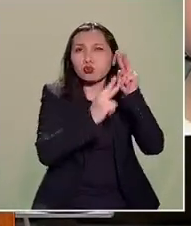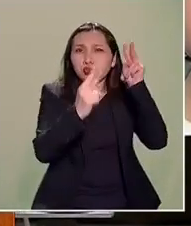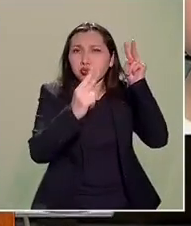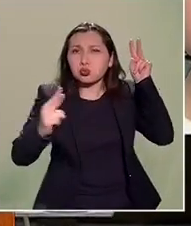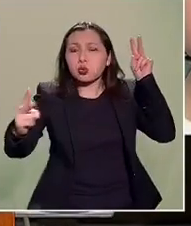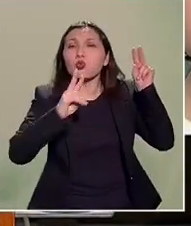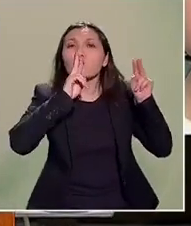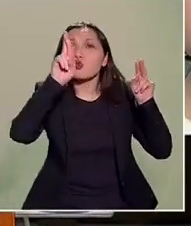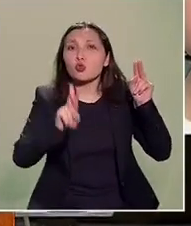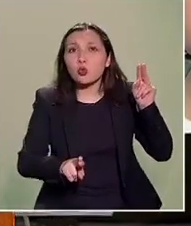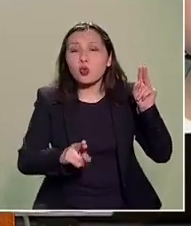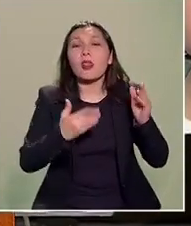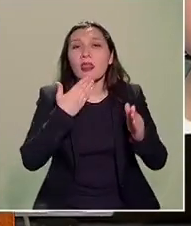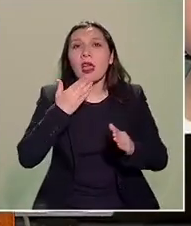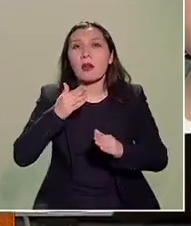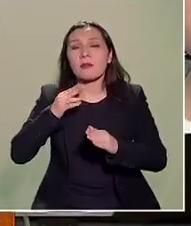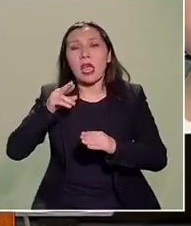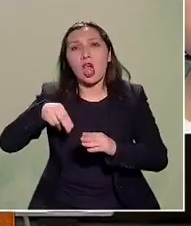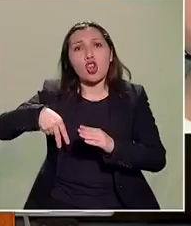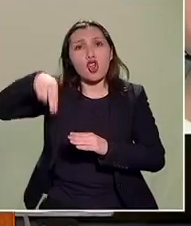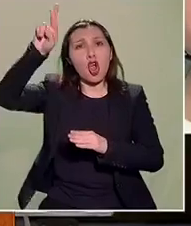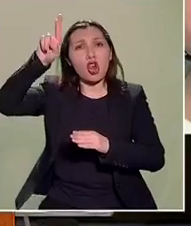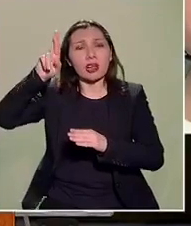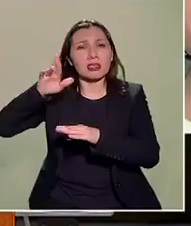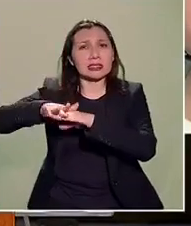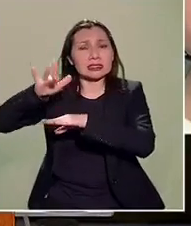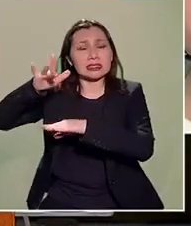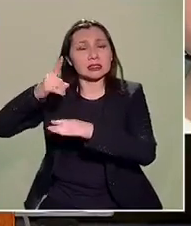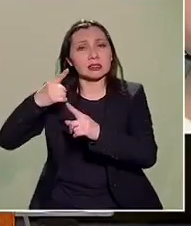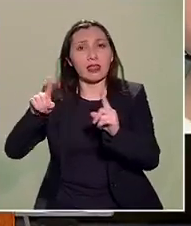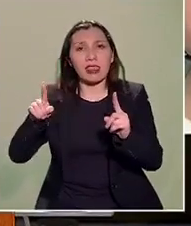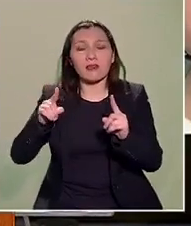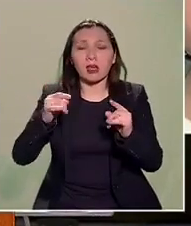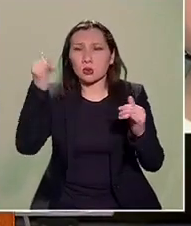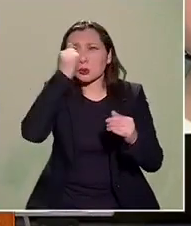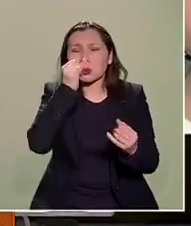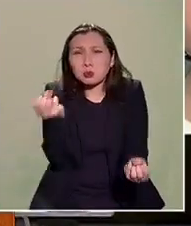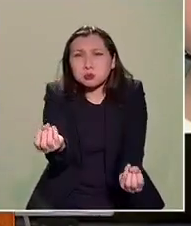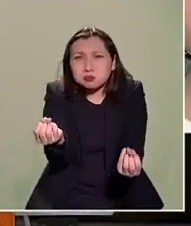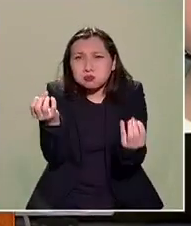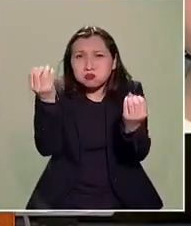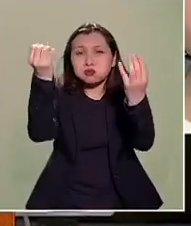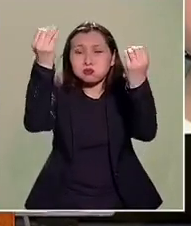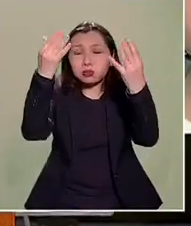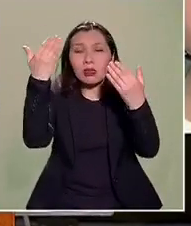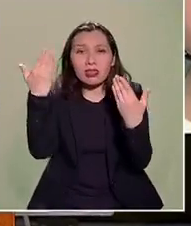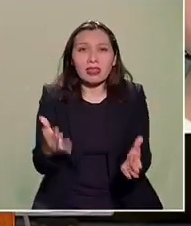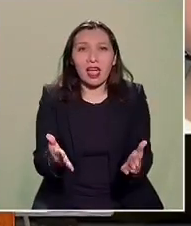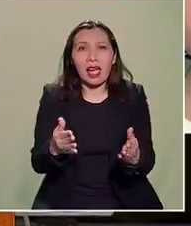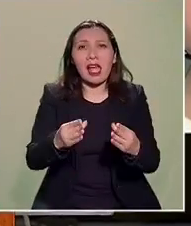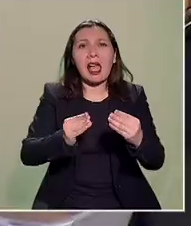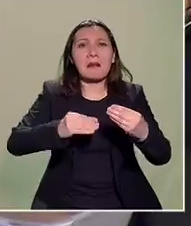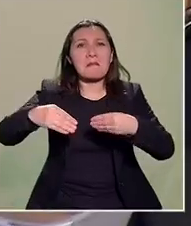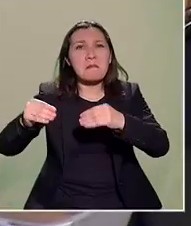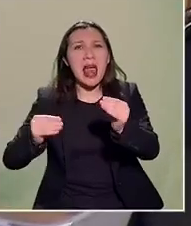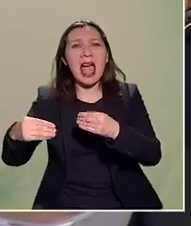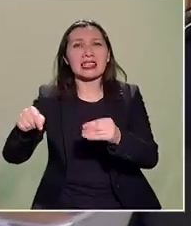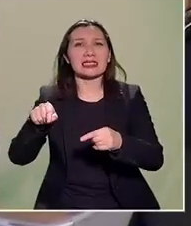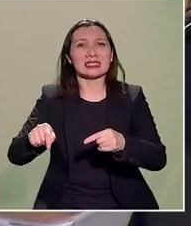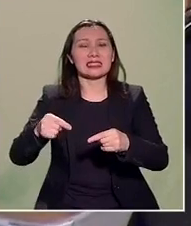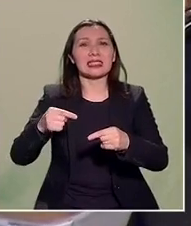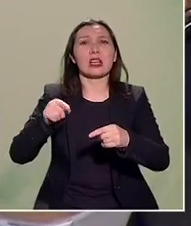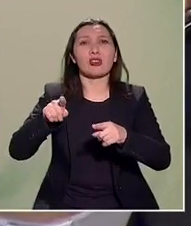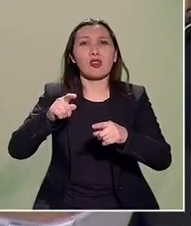y las termoeléctricas en el norte que son agentes contaminantes los plásticos los océanos